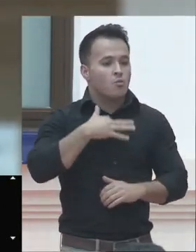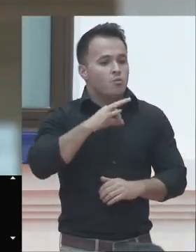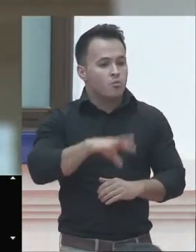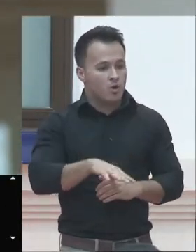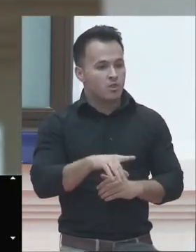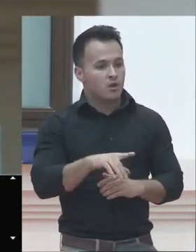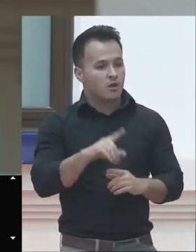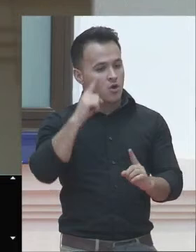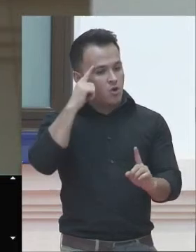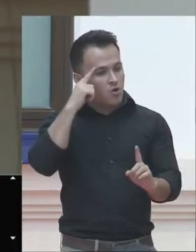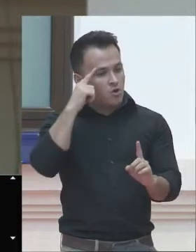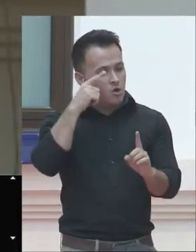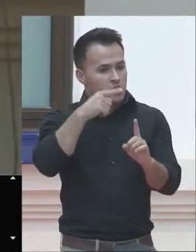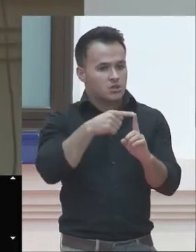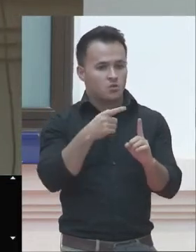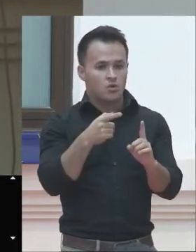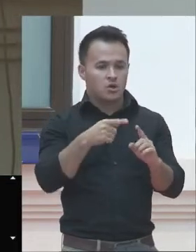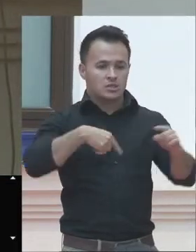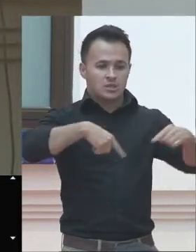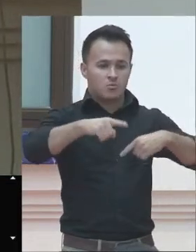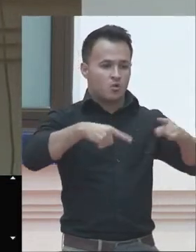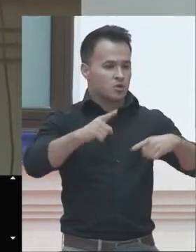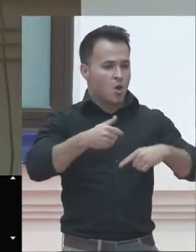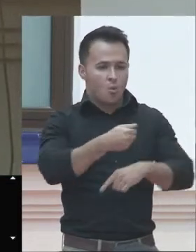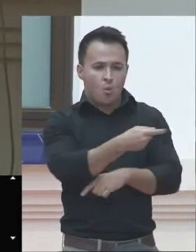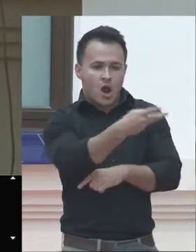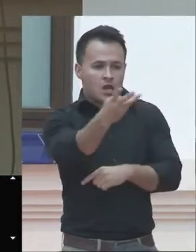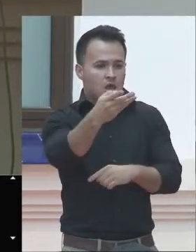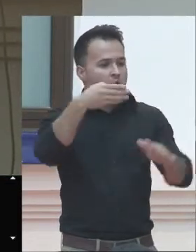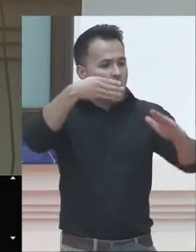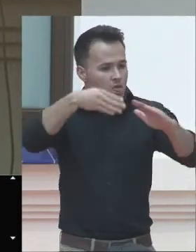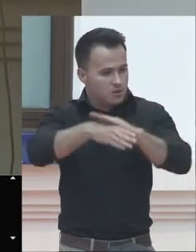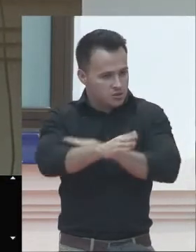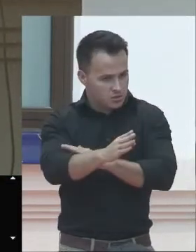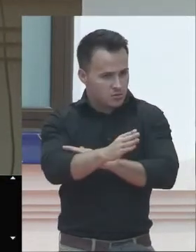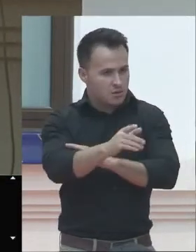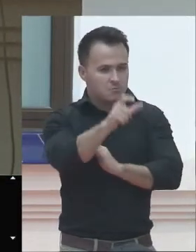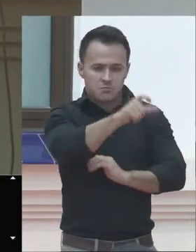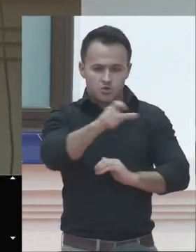realizar como objetivo que cualquier medio de transporte sea accesible para